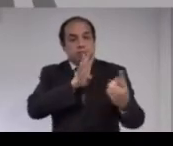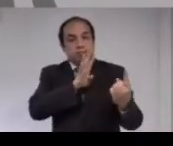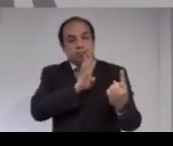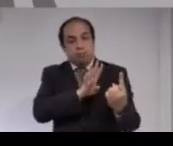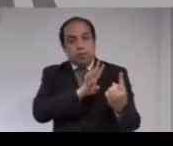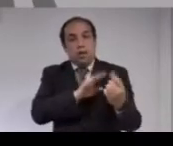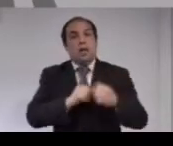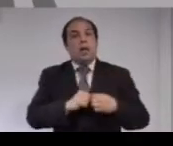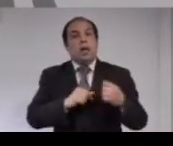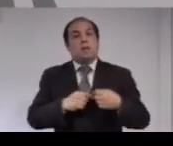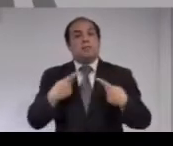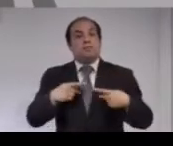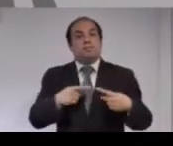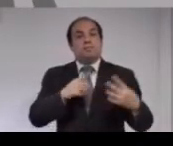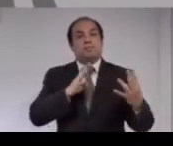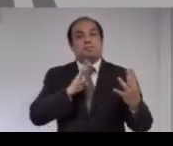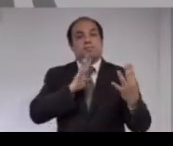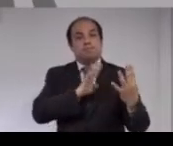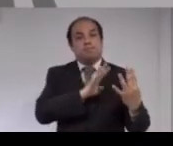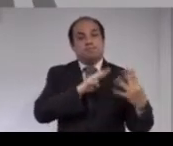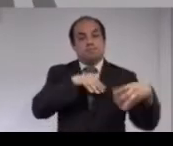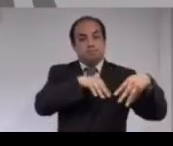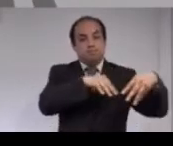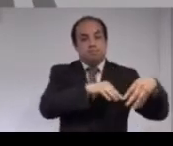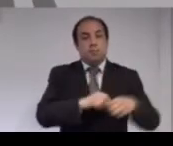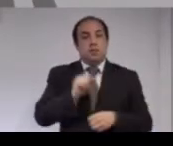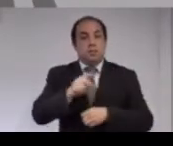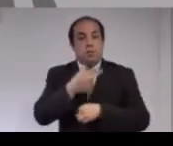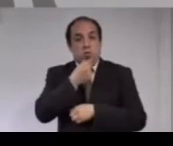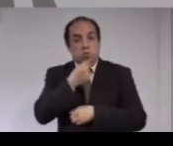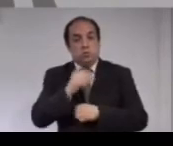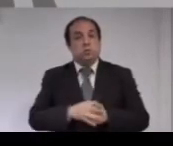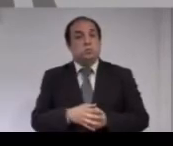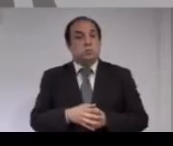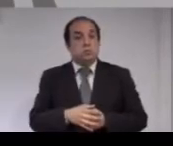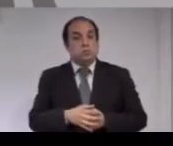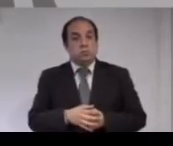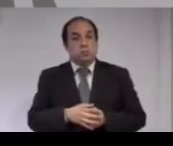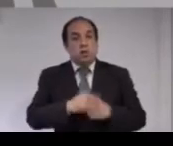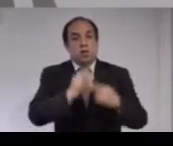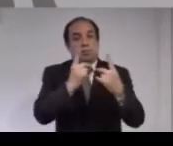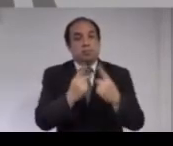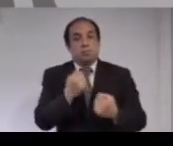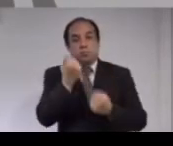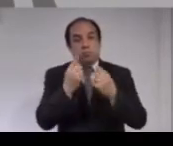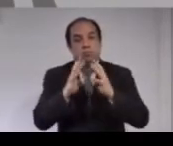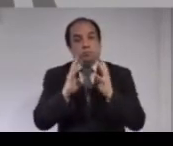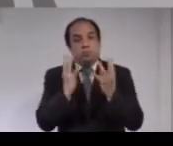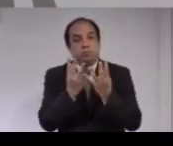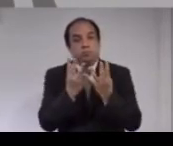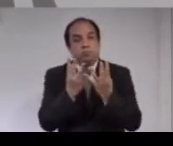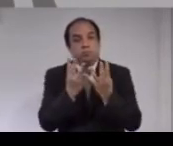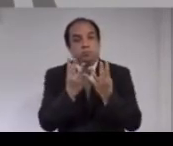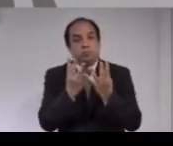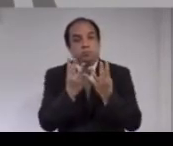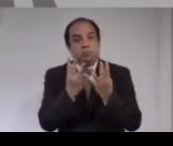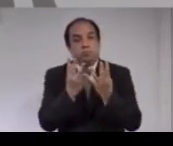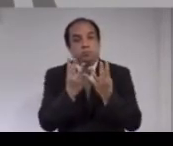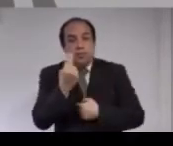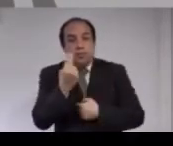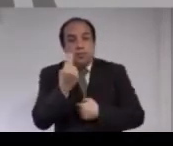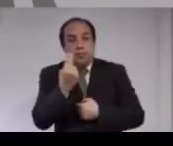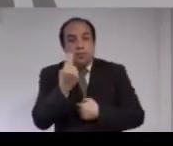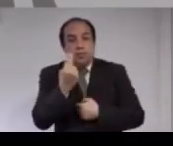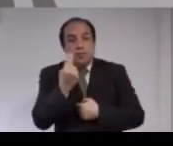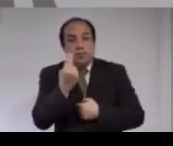manifestantes y los manifestantes, que también ya vimos que había hombres, es porque derriban algunas de estas vallas y la policía tiene que contener en